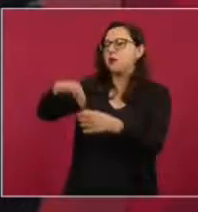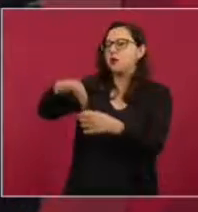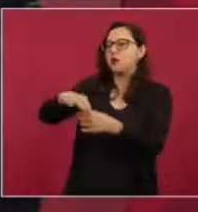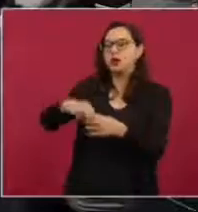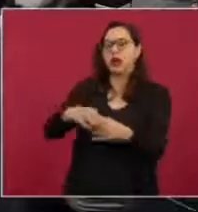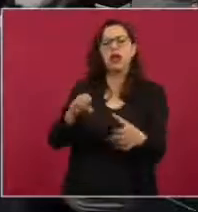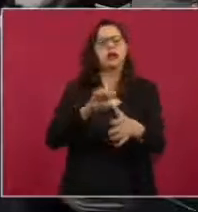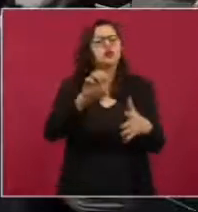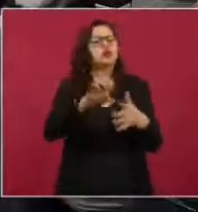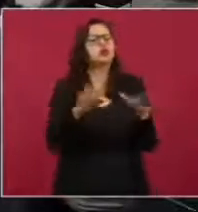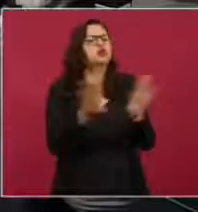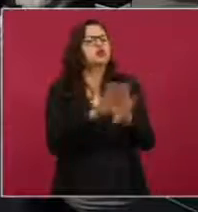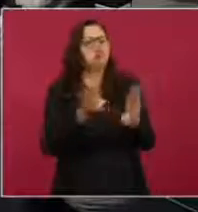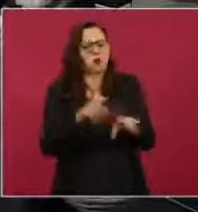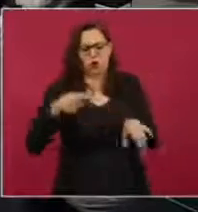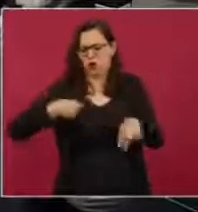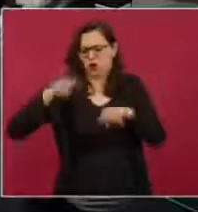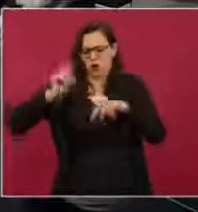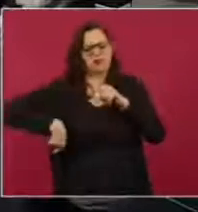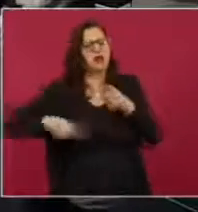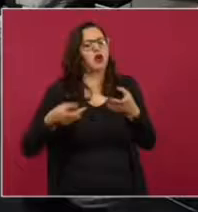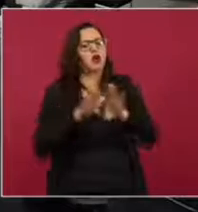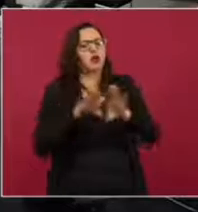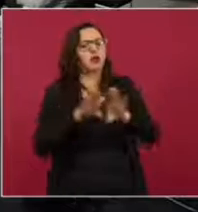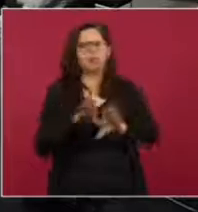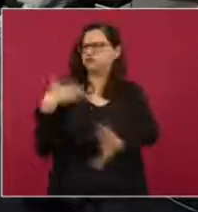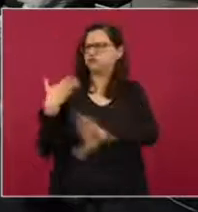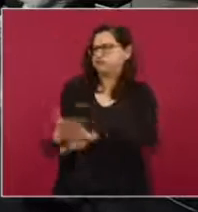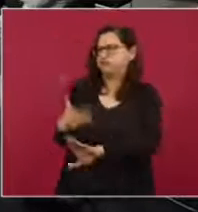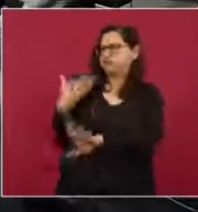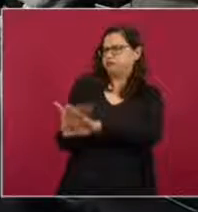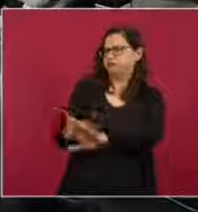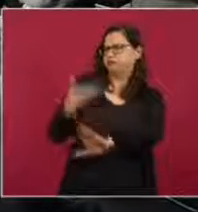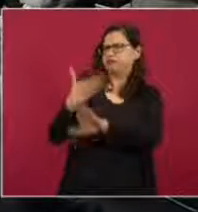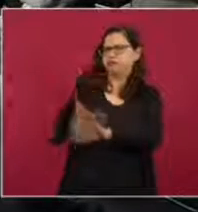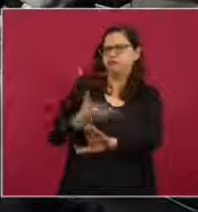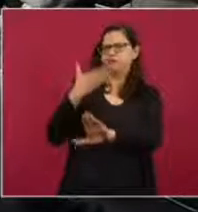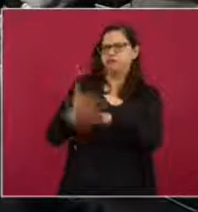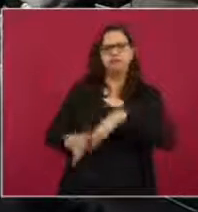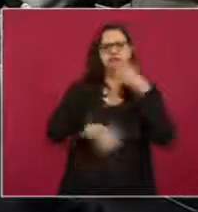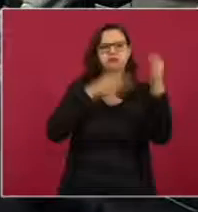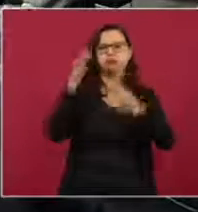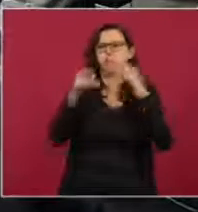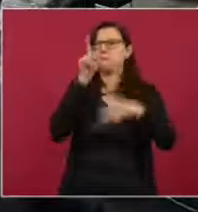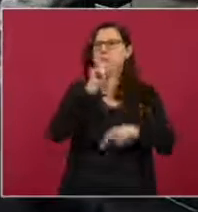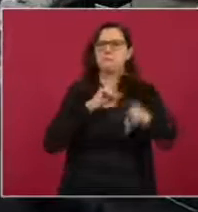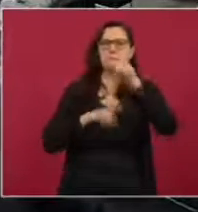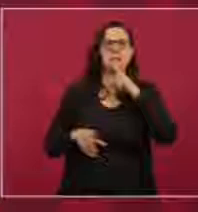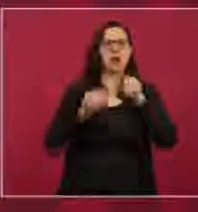Al golpismo, al golpismo mediático,